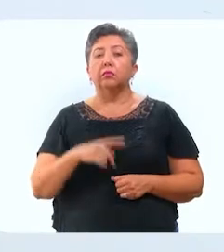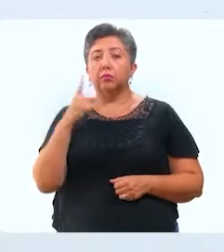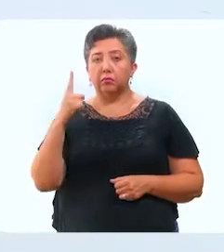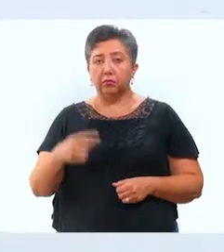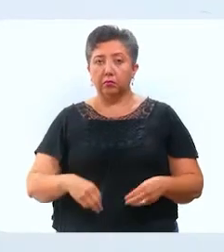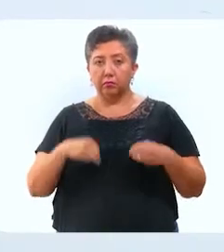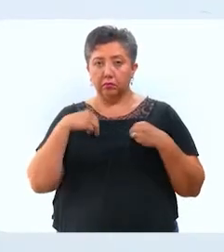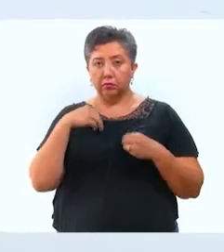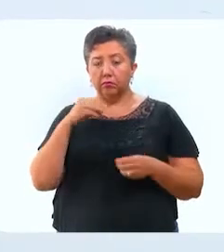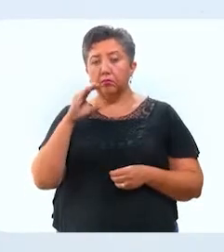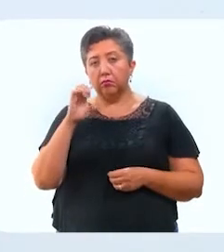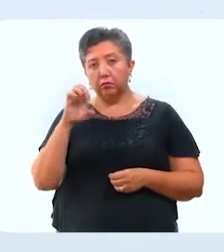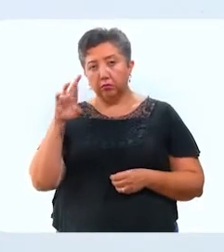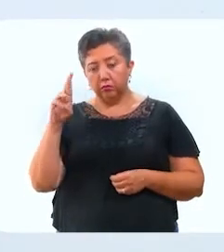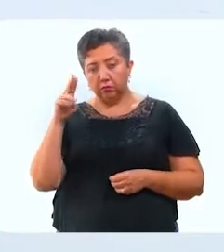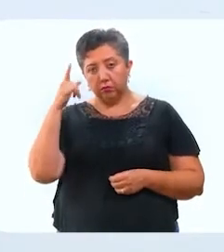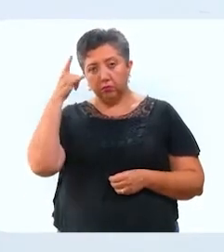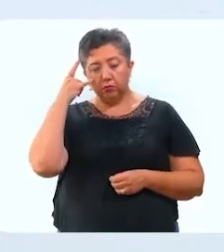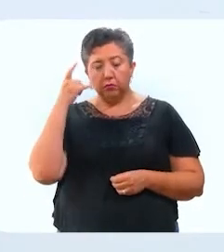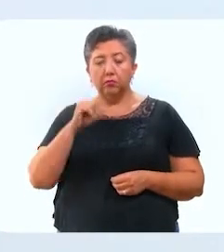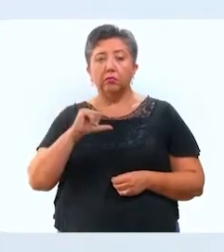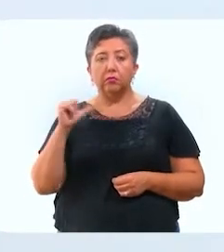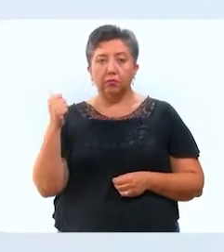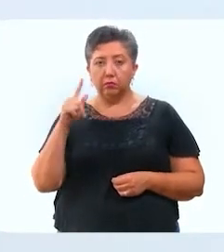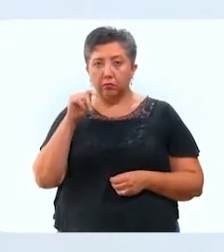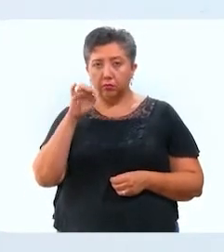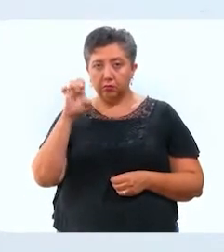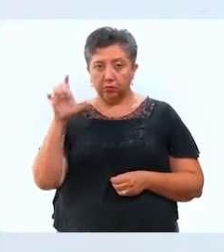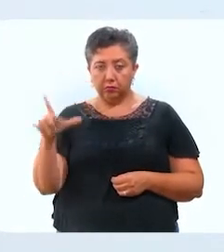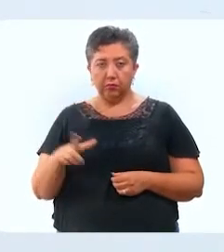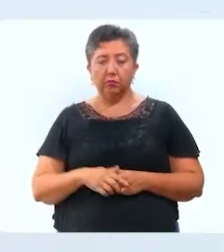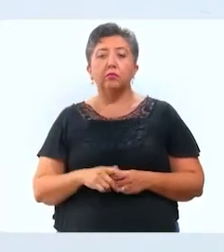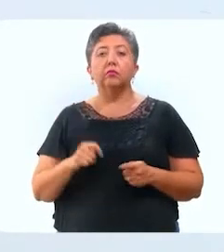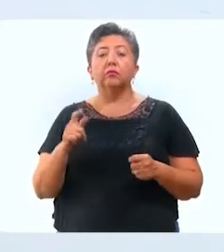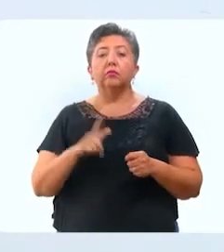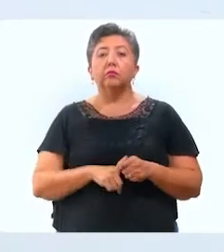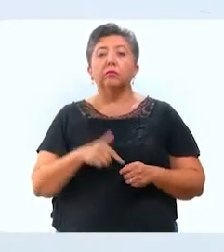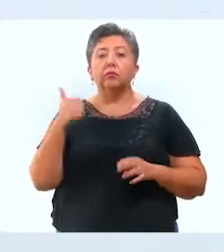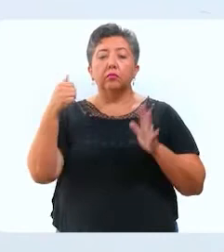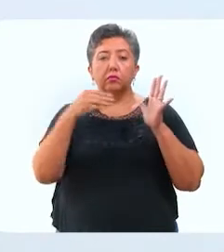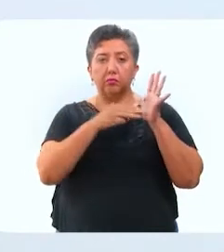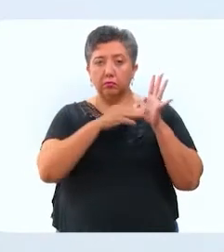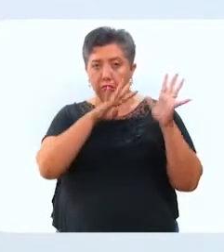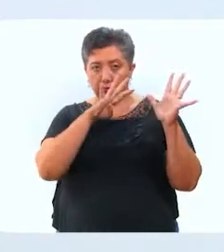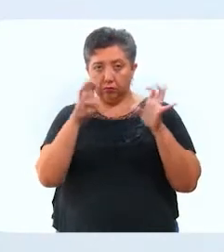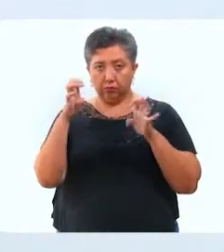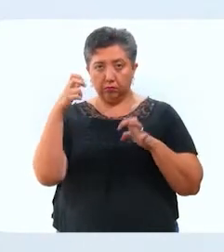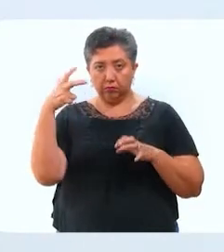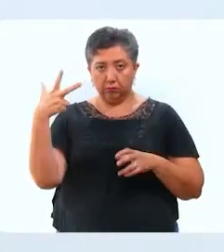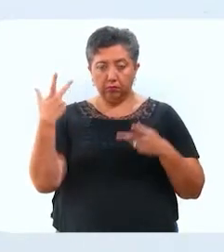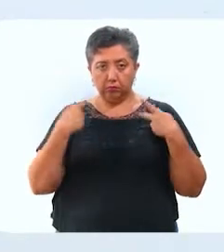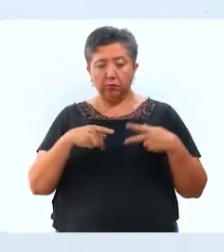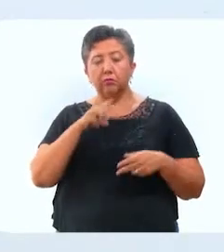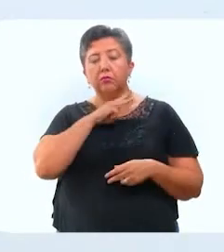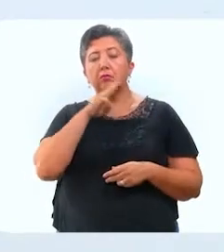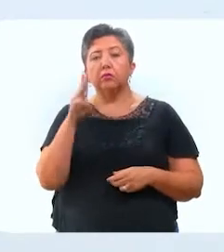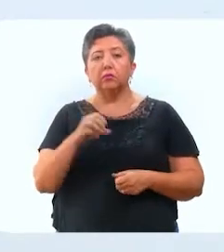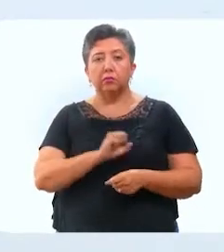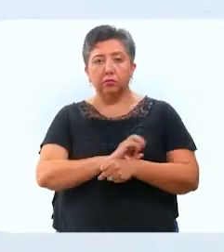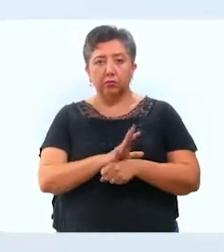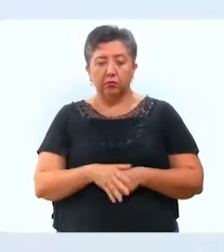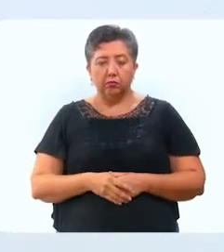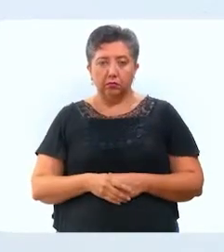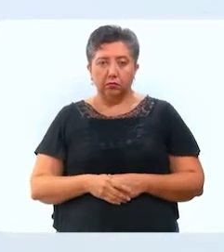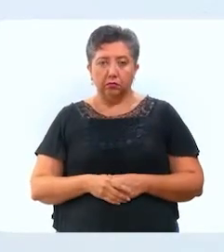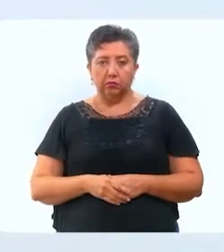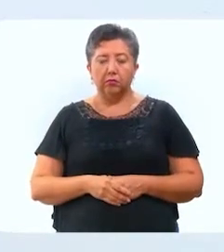Uno residía en Ciudad del Carmen, Campeche, y uno en Ticul. En total son 6.908 las personas fallecidas a